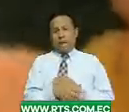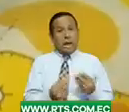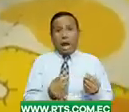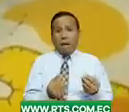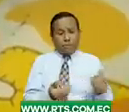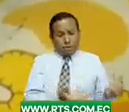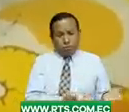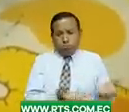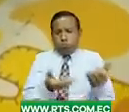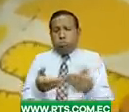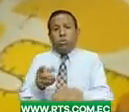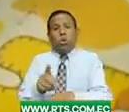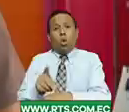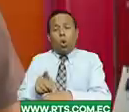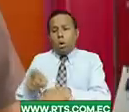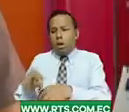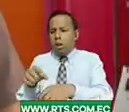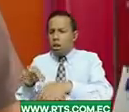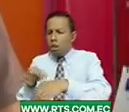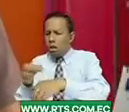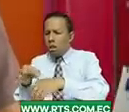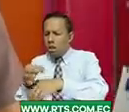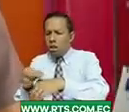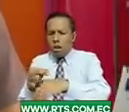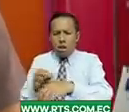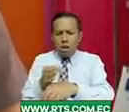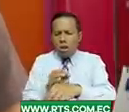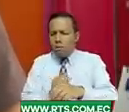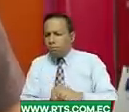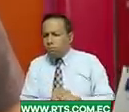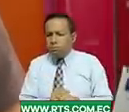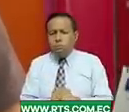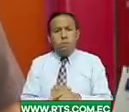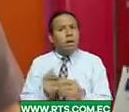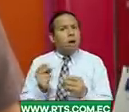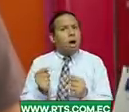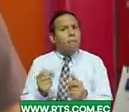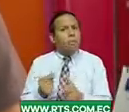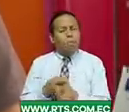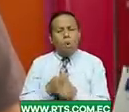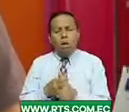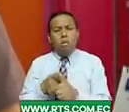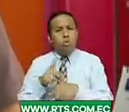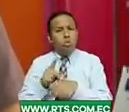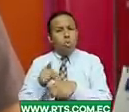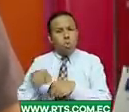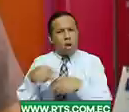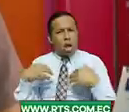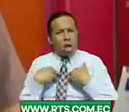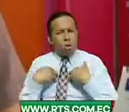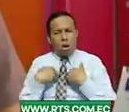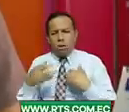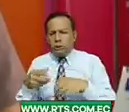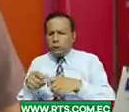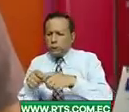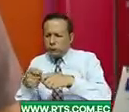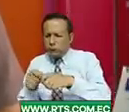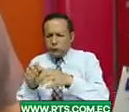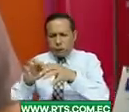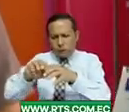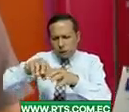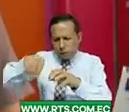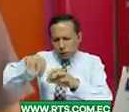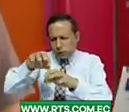cirugía. Se le retiró el vaso y ahorita está con pronóstico reservado. Solo el último mes atendieron unos